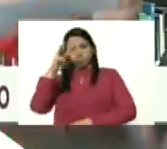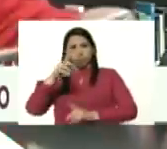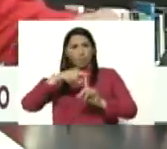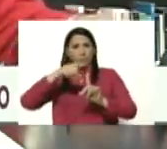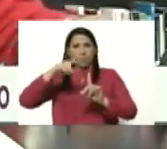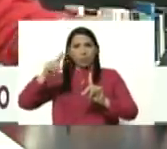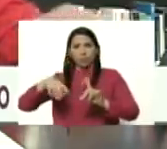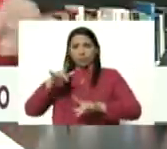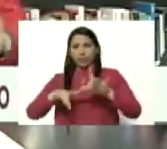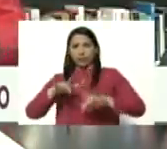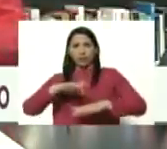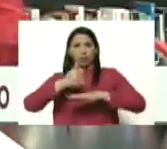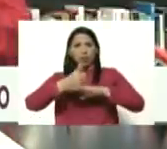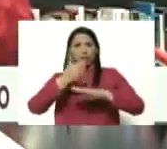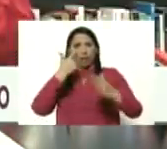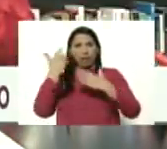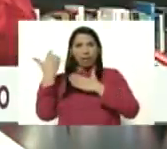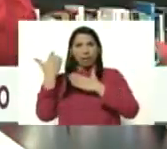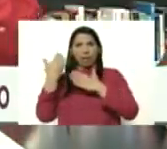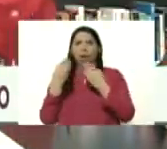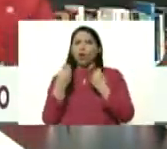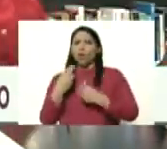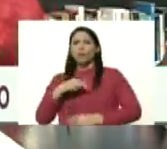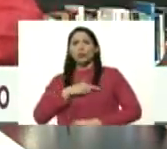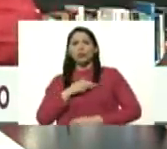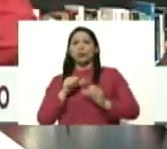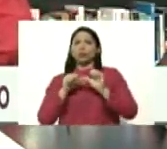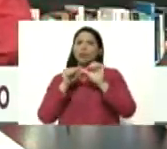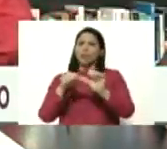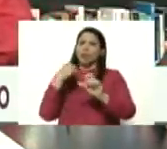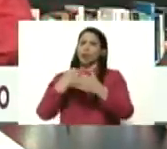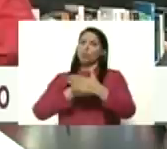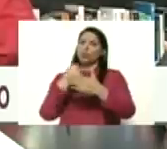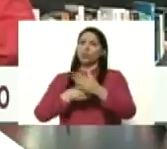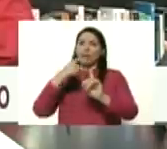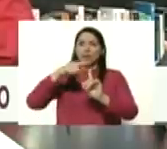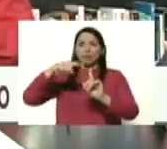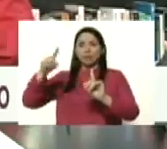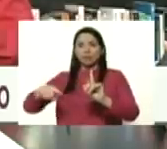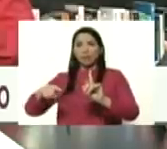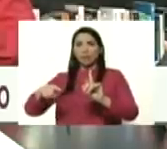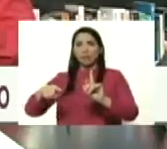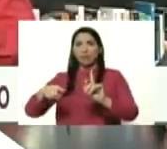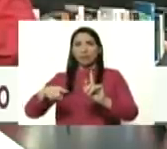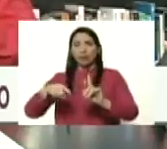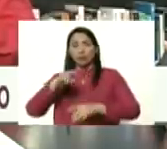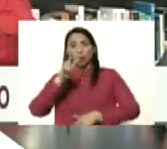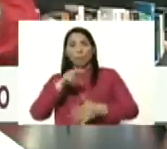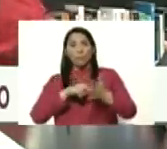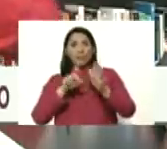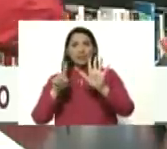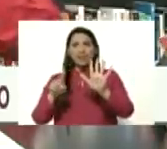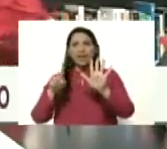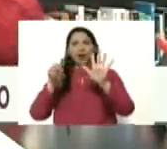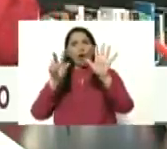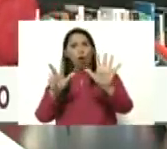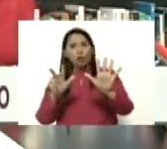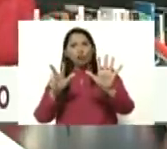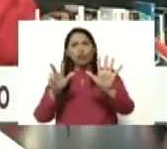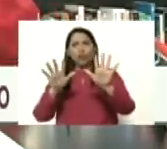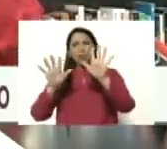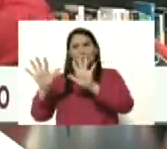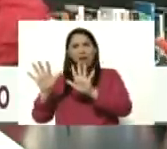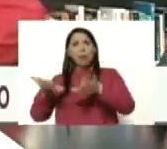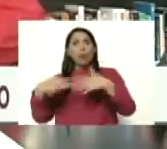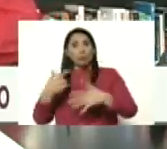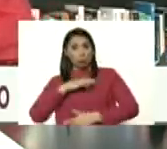Electricistas, secretario general. ¿Cómo hemos seguido la lucha de los electricistas? Desde el 2006, 8, 10, cuando yo era canciller,